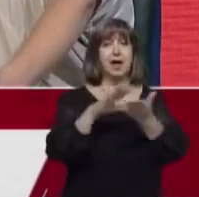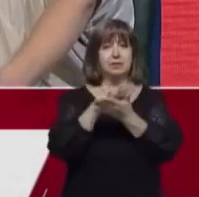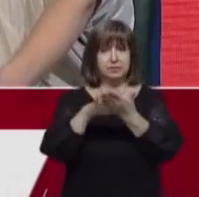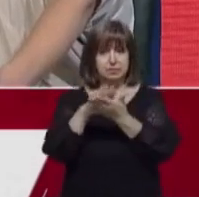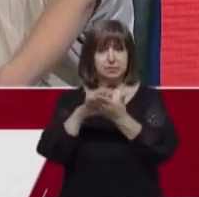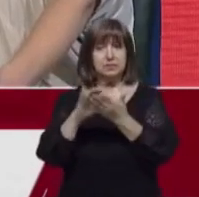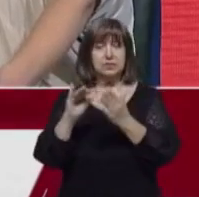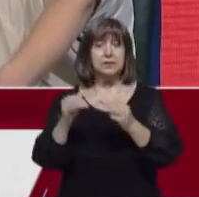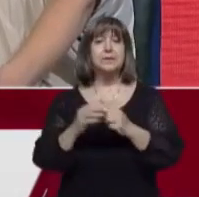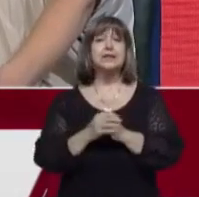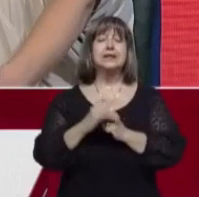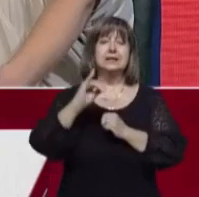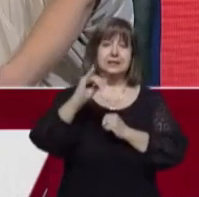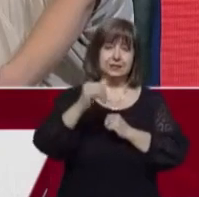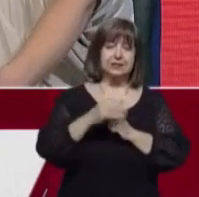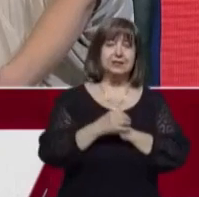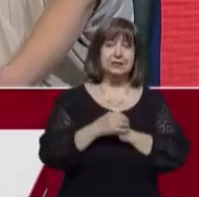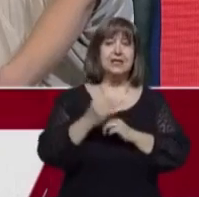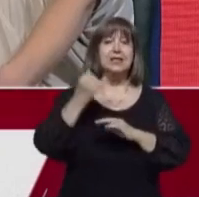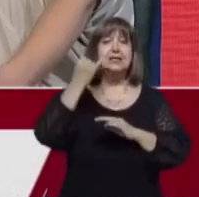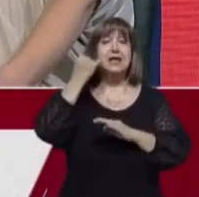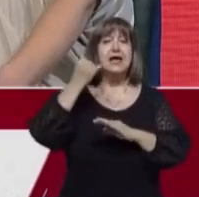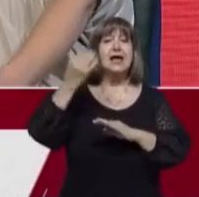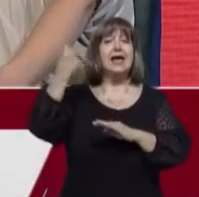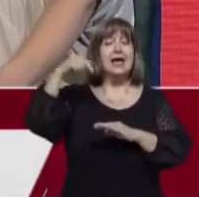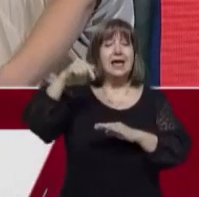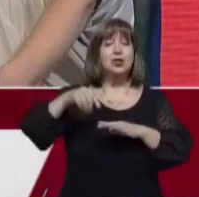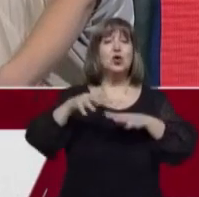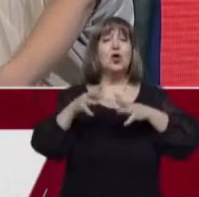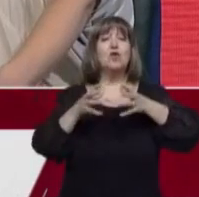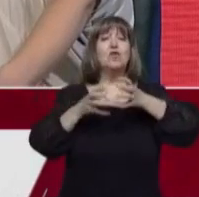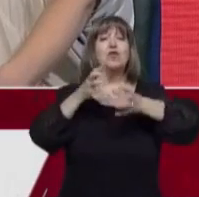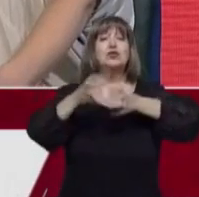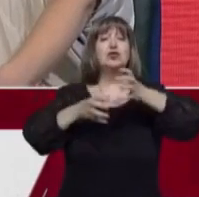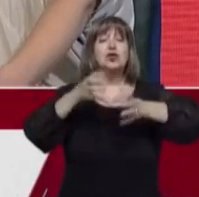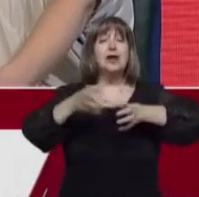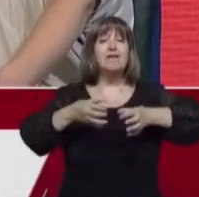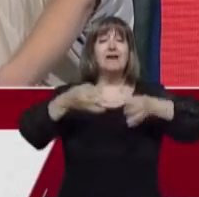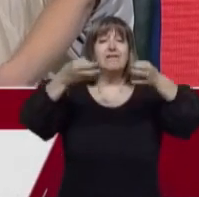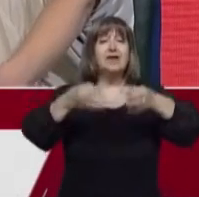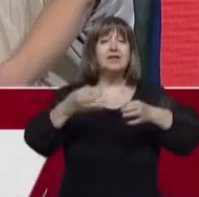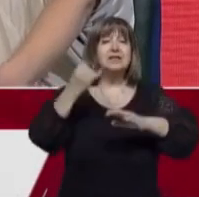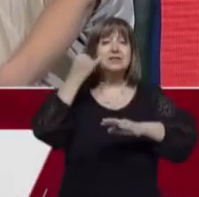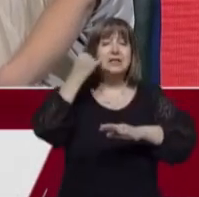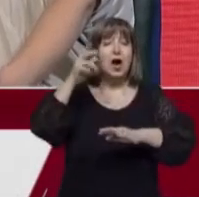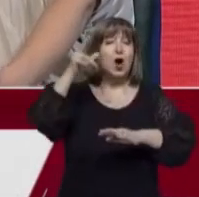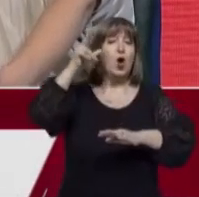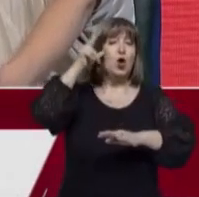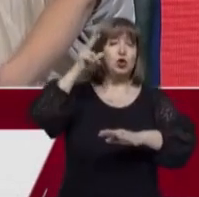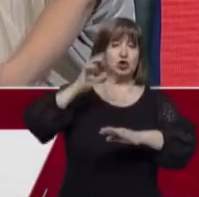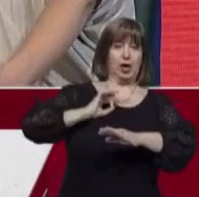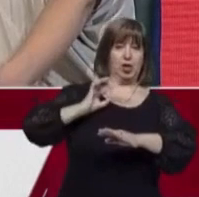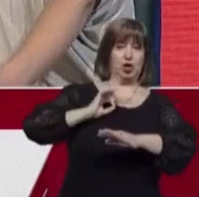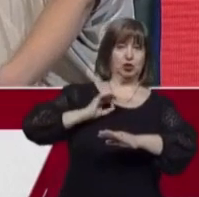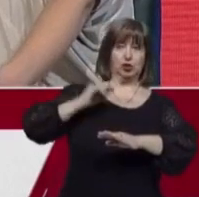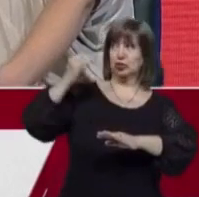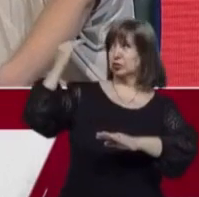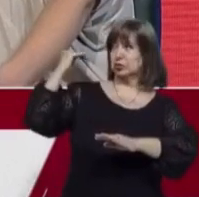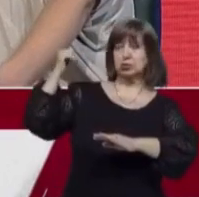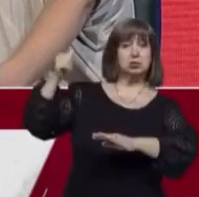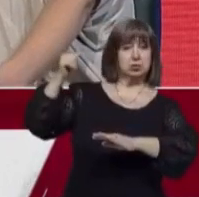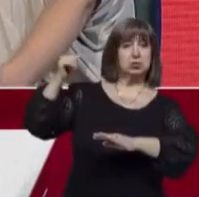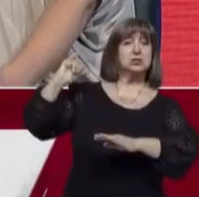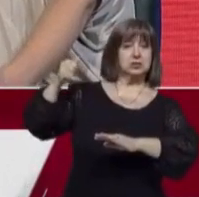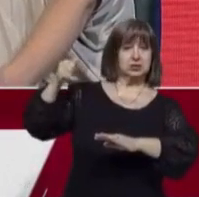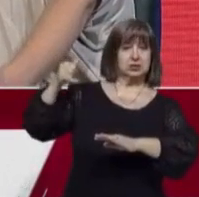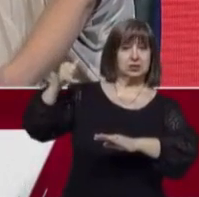funcionaba bien hace 8 años atrás, y puedo dar fe de eso, en donde las